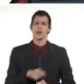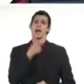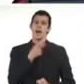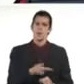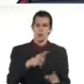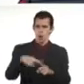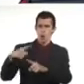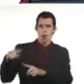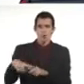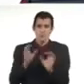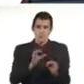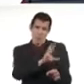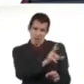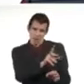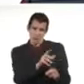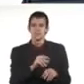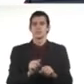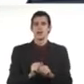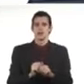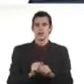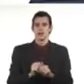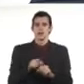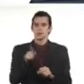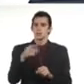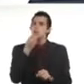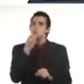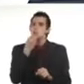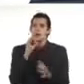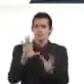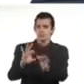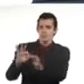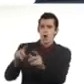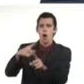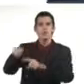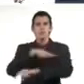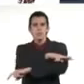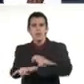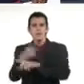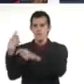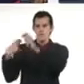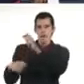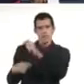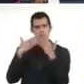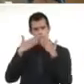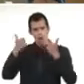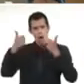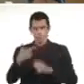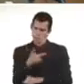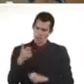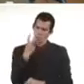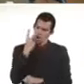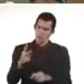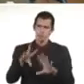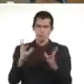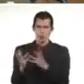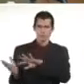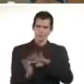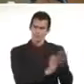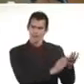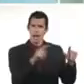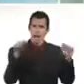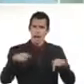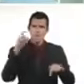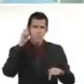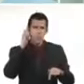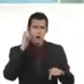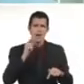Y termino informándoles que la ministra de Comercio Interior, Betsy Díaz Velázquez, intercambió con empresarios y cooperativistas de la gastronomía